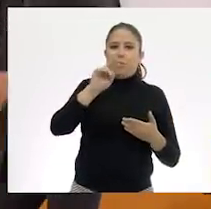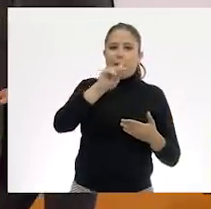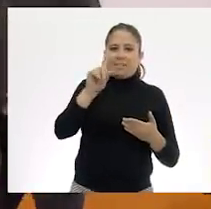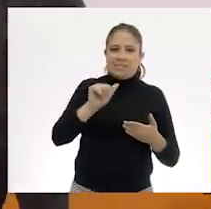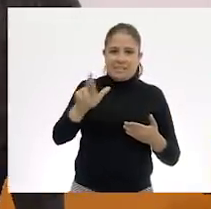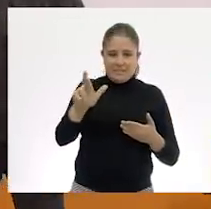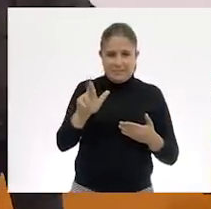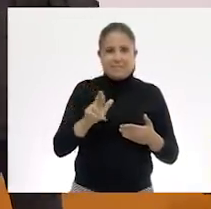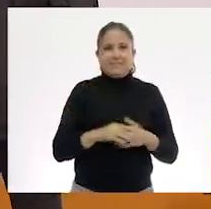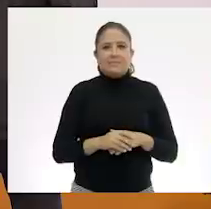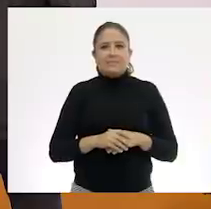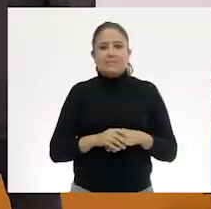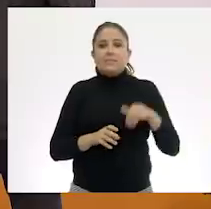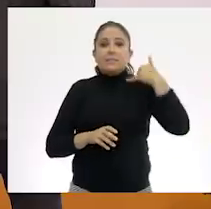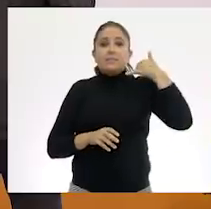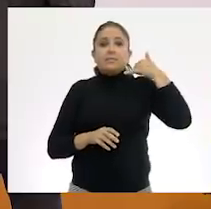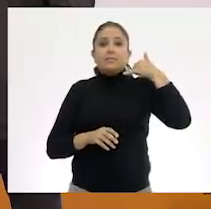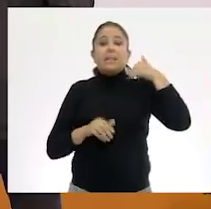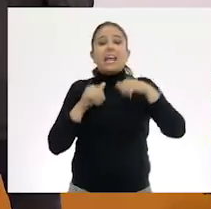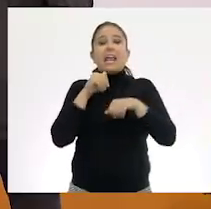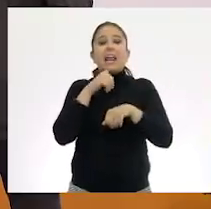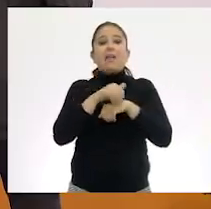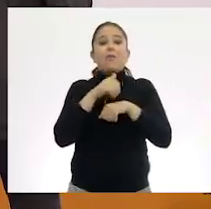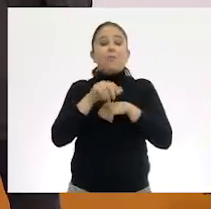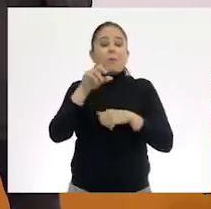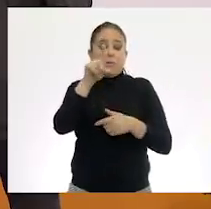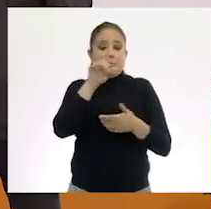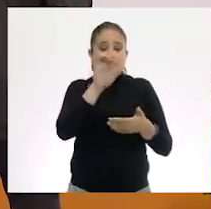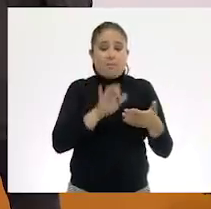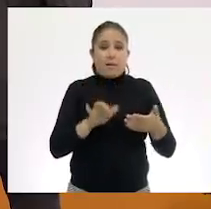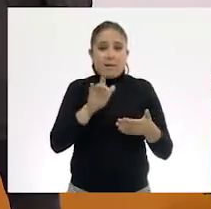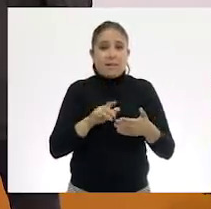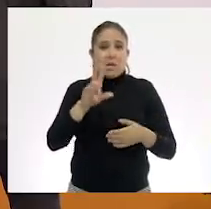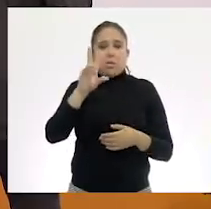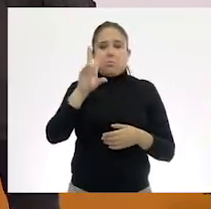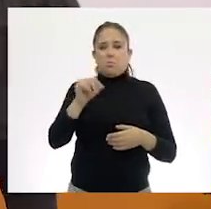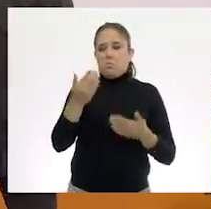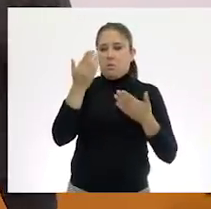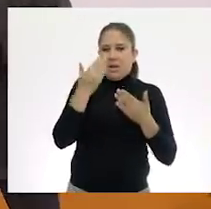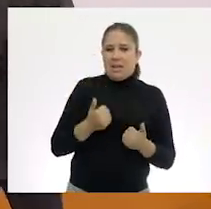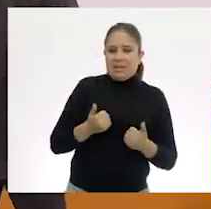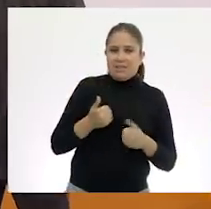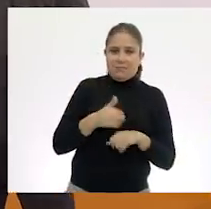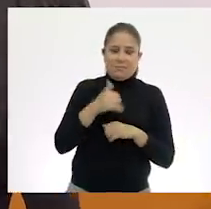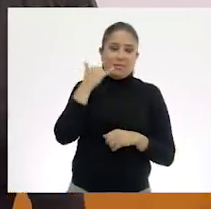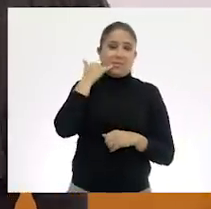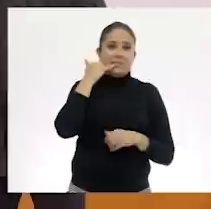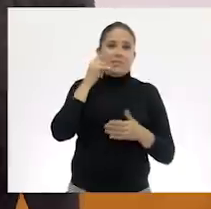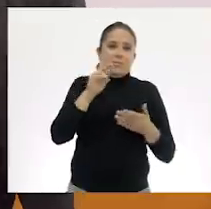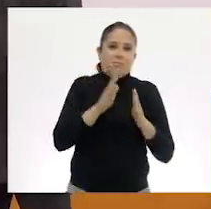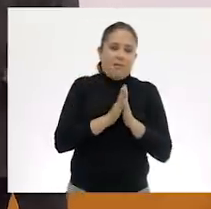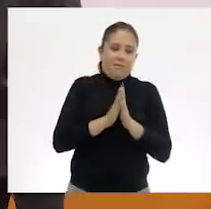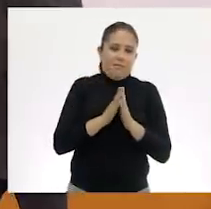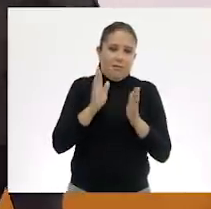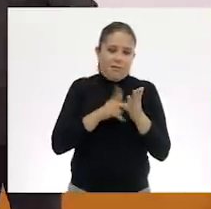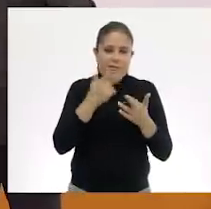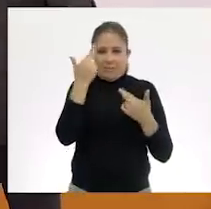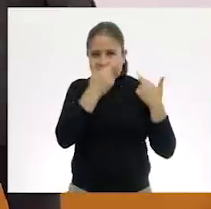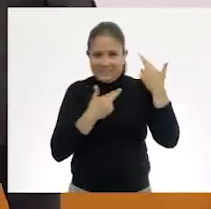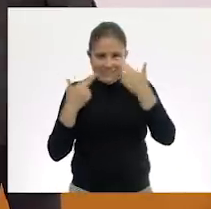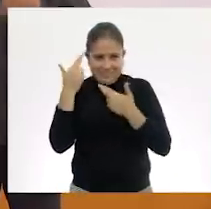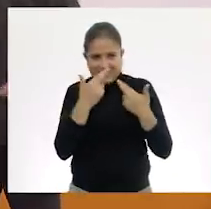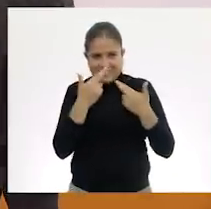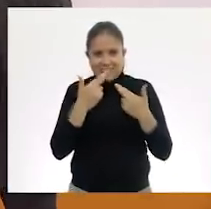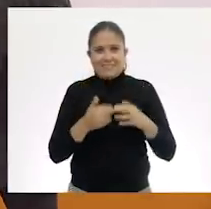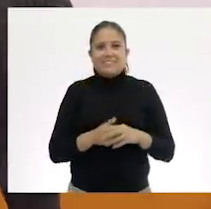va a sonar algo como esto. El número que usted marcó no existe. Favor de verificarlo. Favor